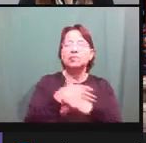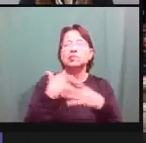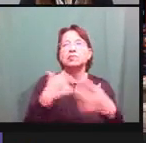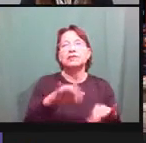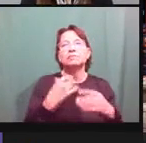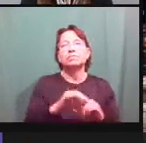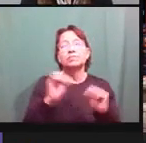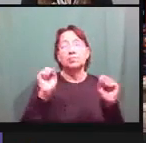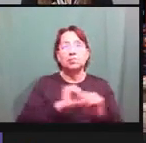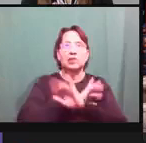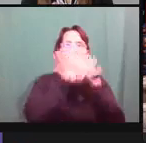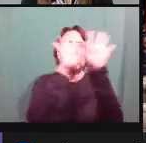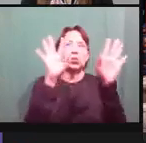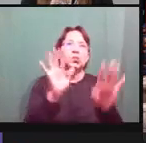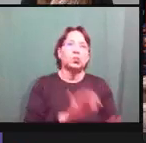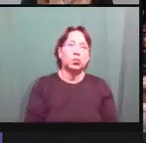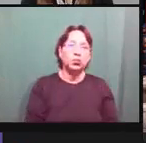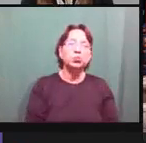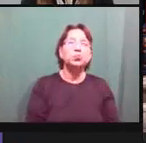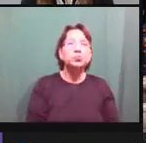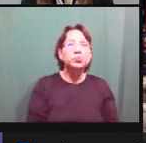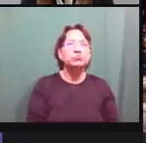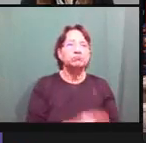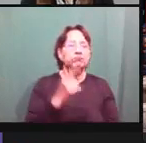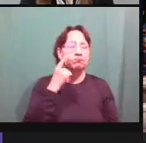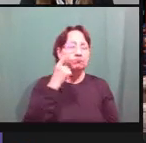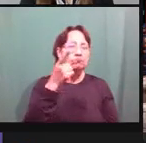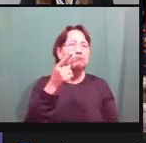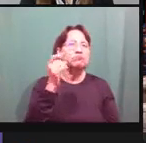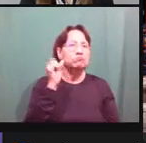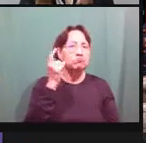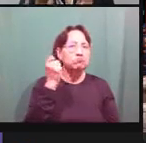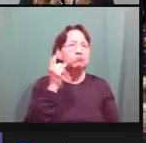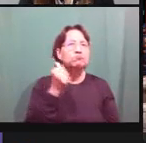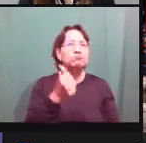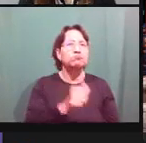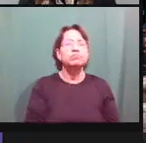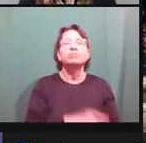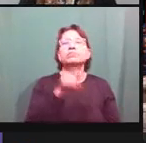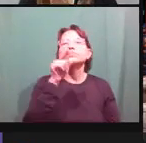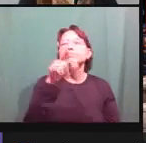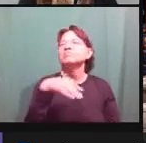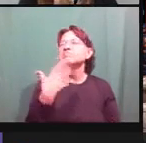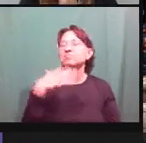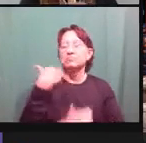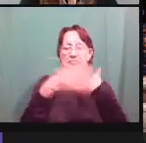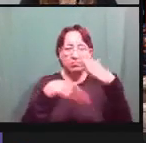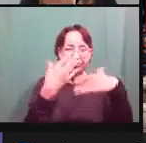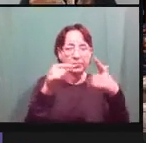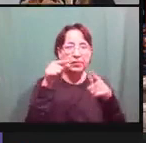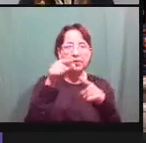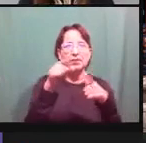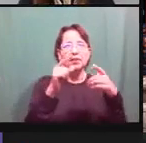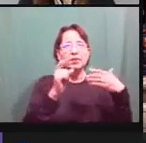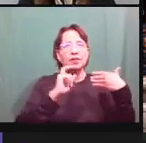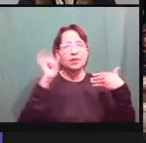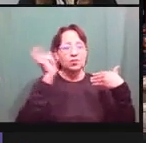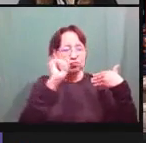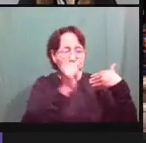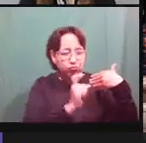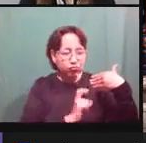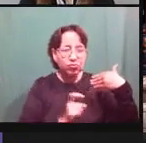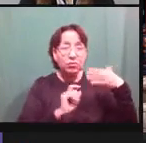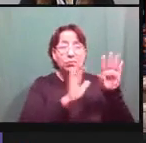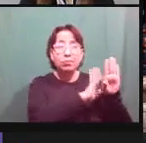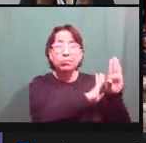ustedes nos dejan esa claridad y esa visión de que estos procesos, tanto pues de graffiti como de muralismo,